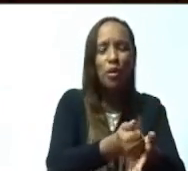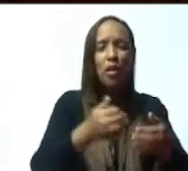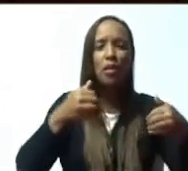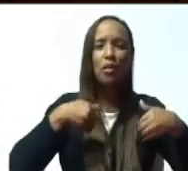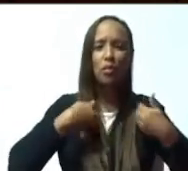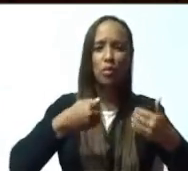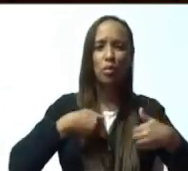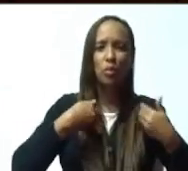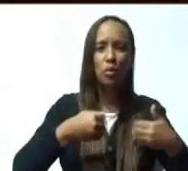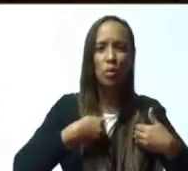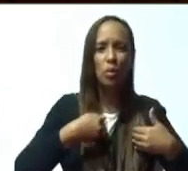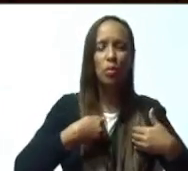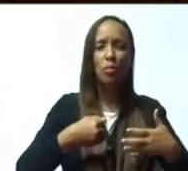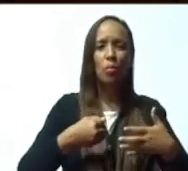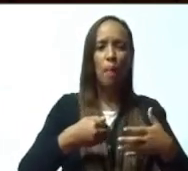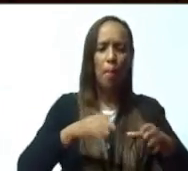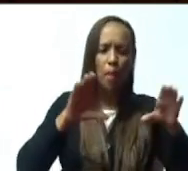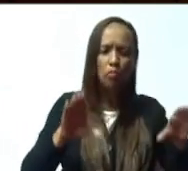de la pobreza.